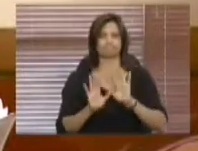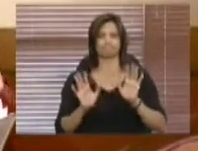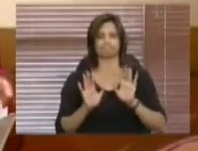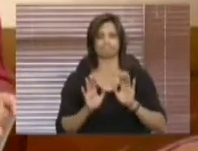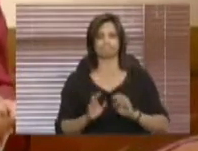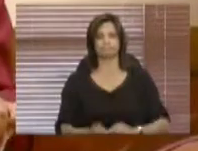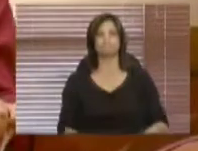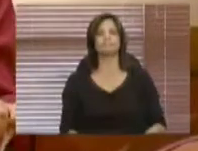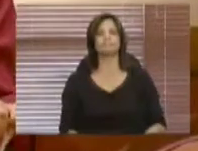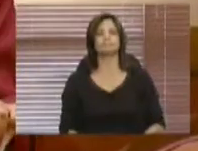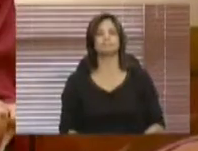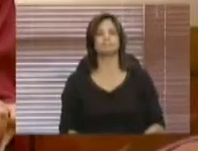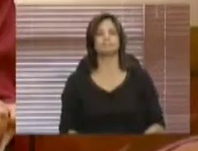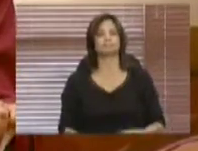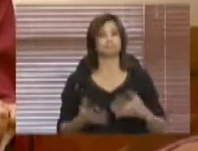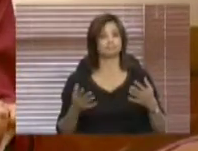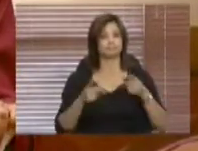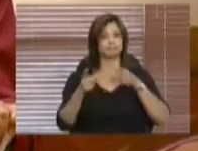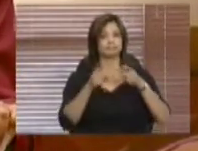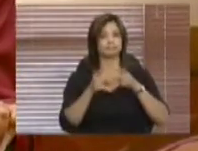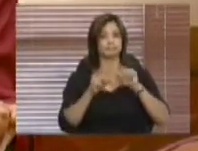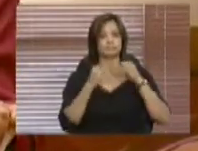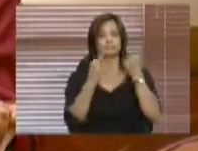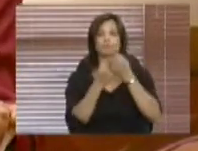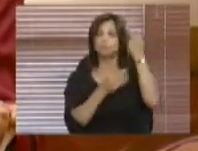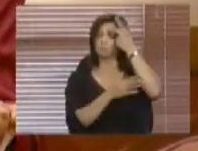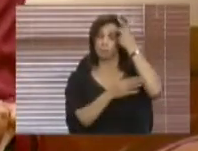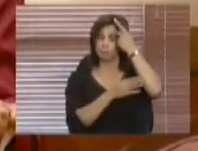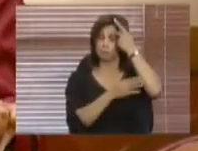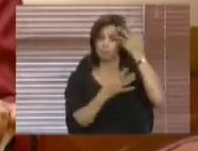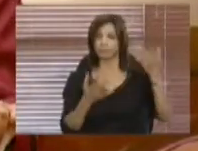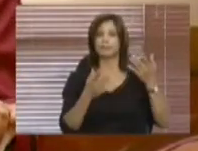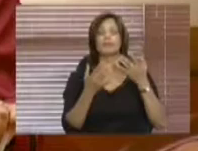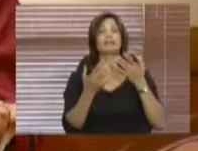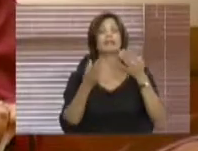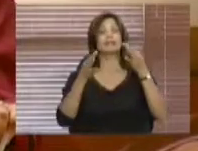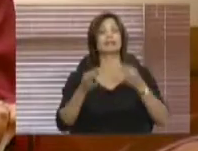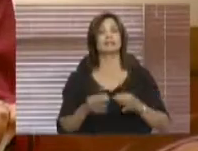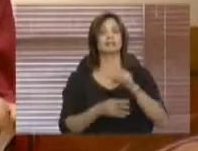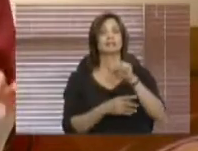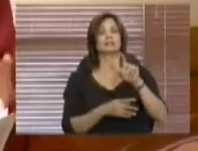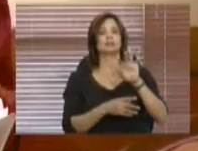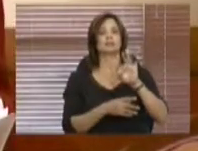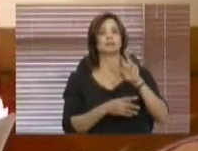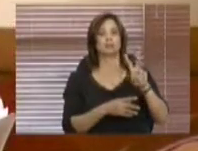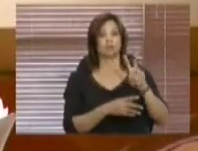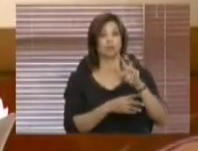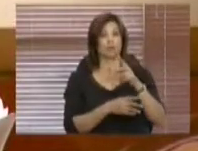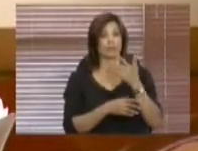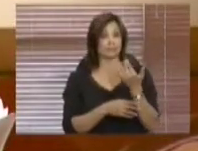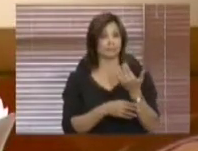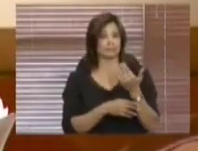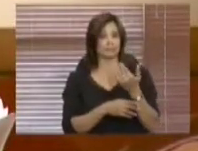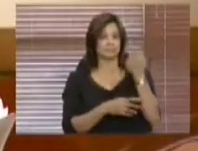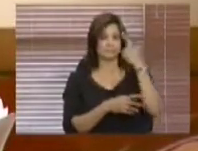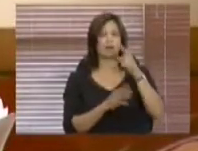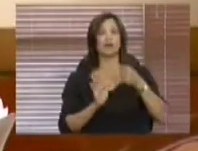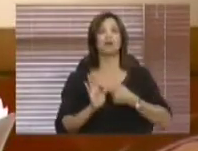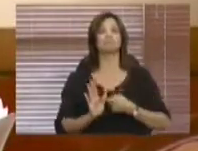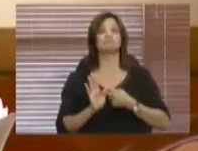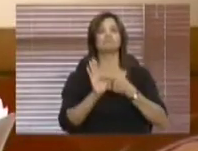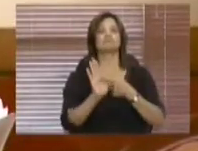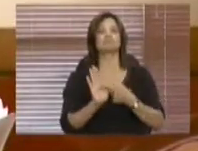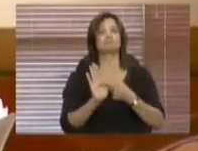imputada. Régimen de los partidos políticos. En la sentencia 192-15